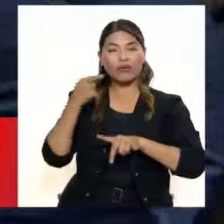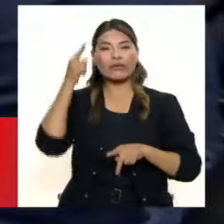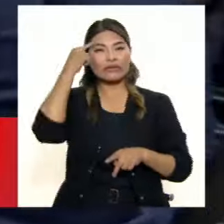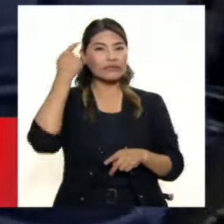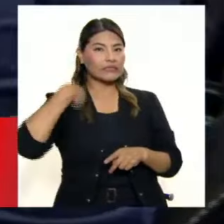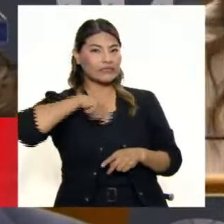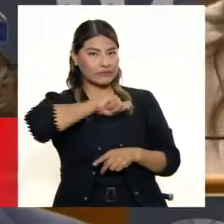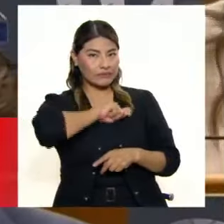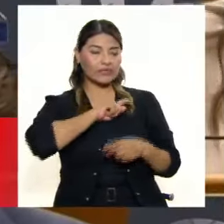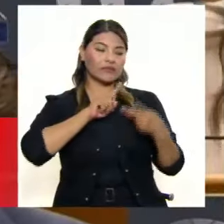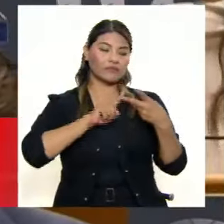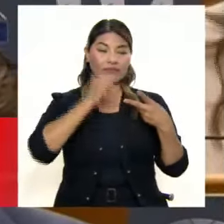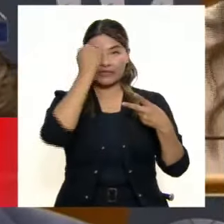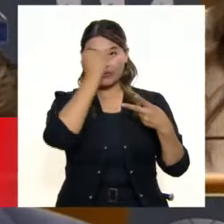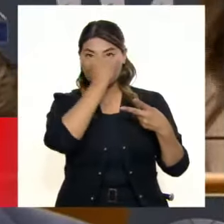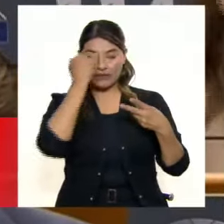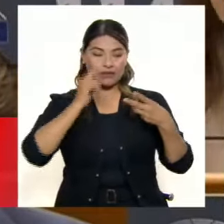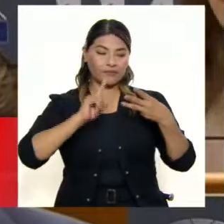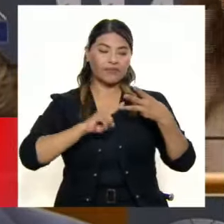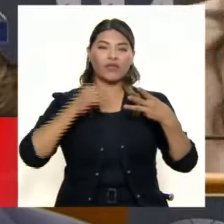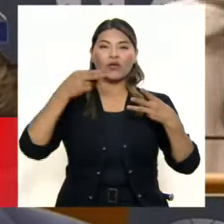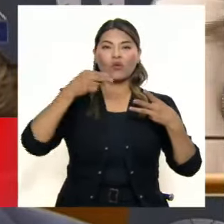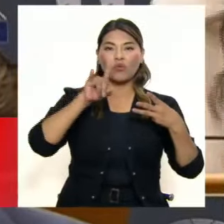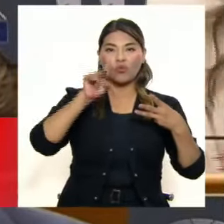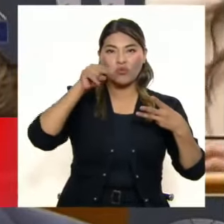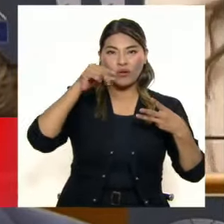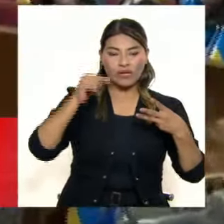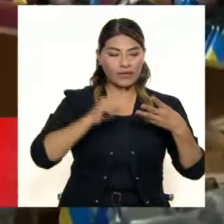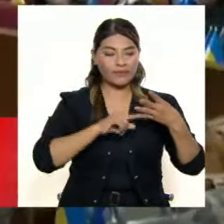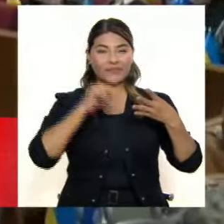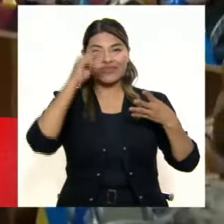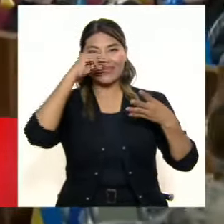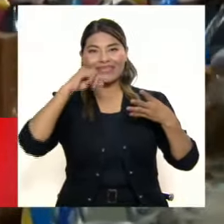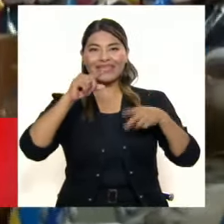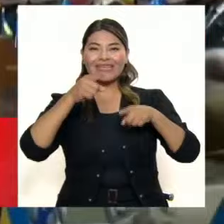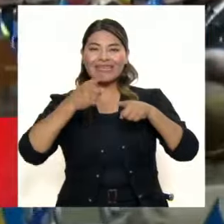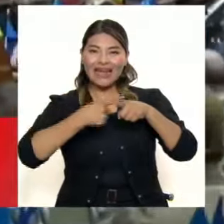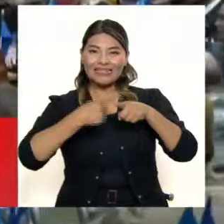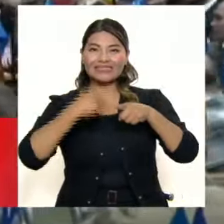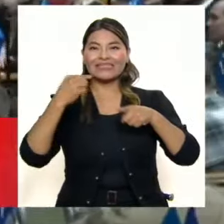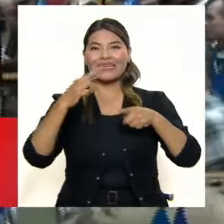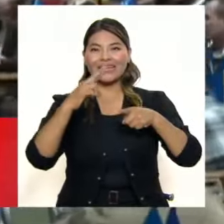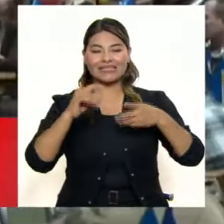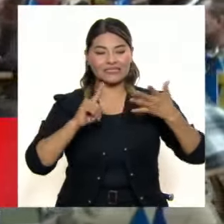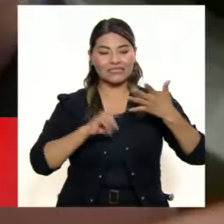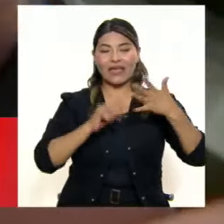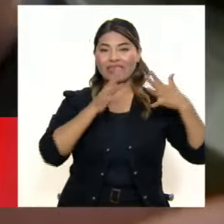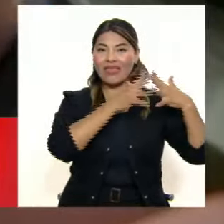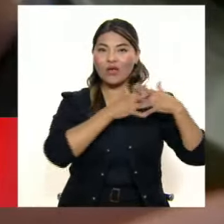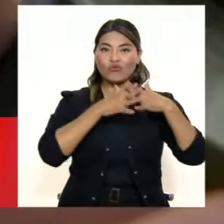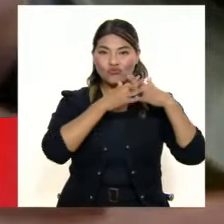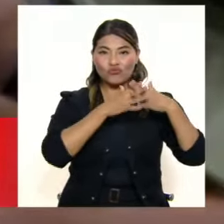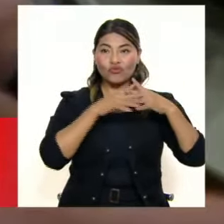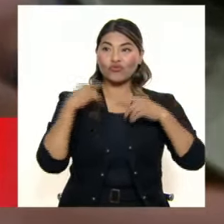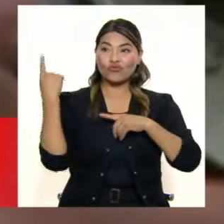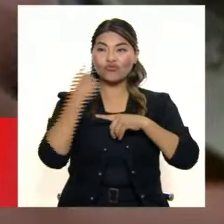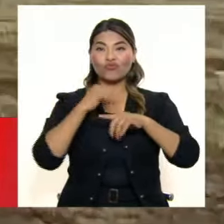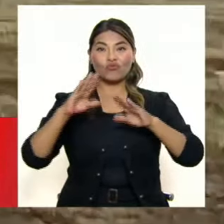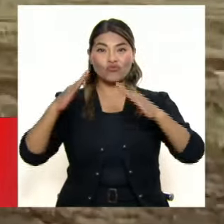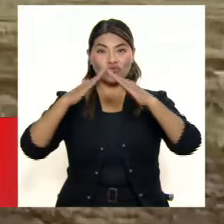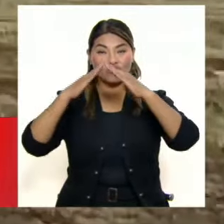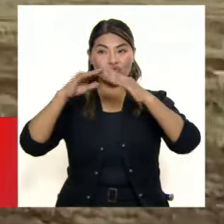España, Italia, Hungría, Grecia y hasta Estados Unidos han cerrado sus embajadas en la capital de Ucrania